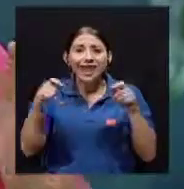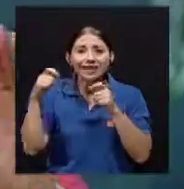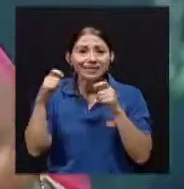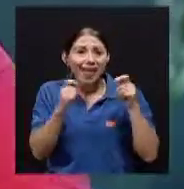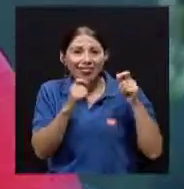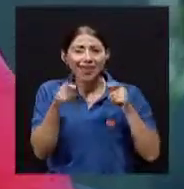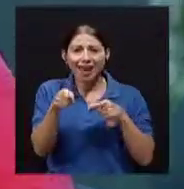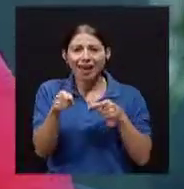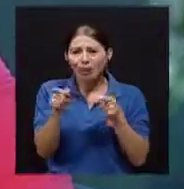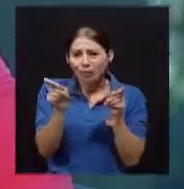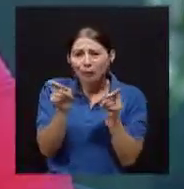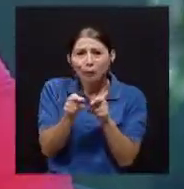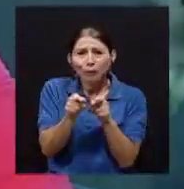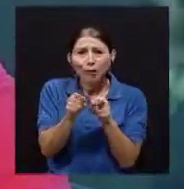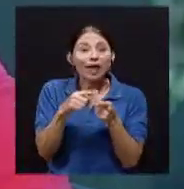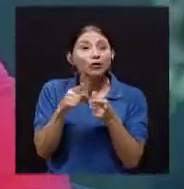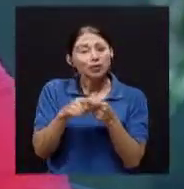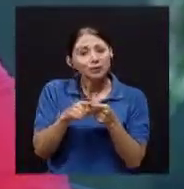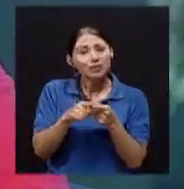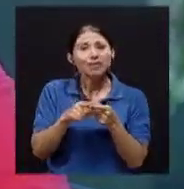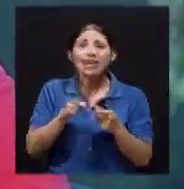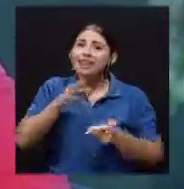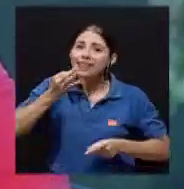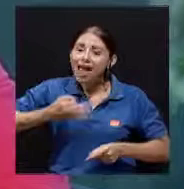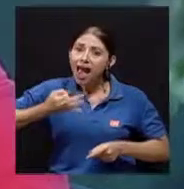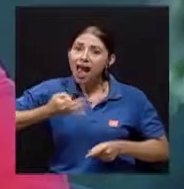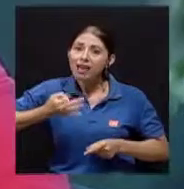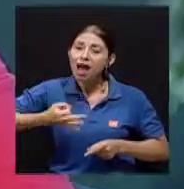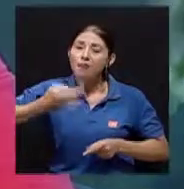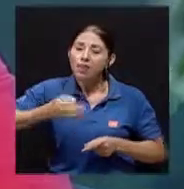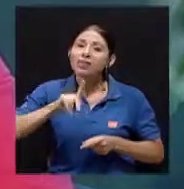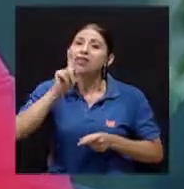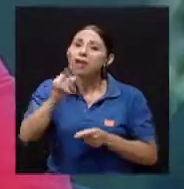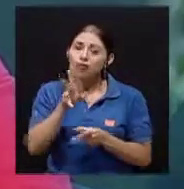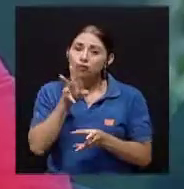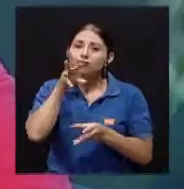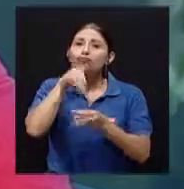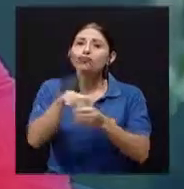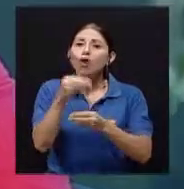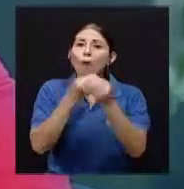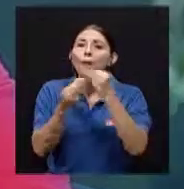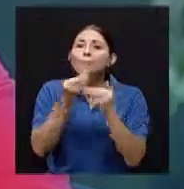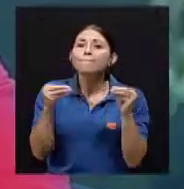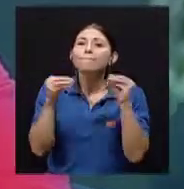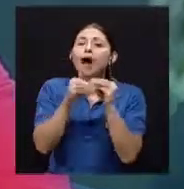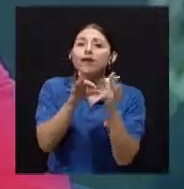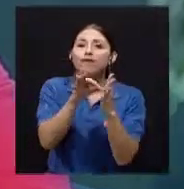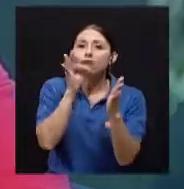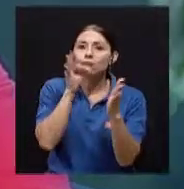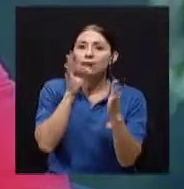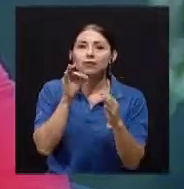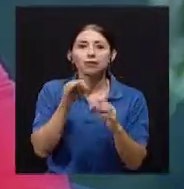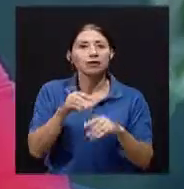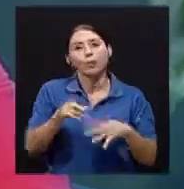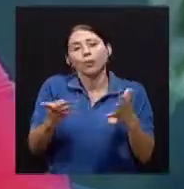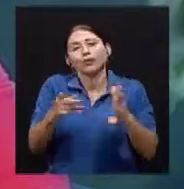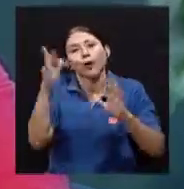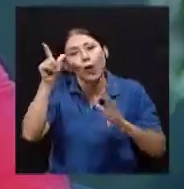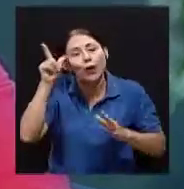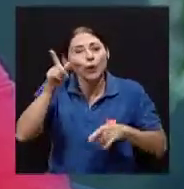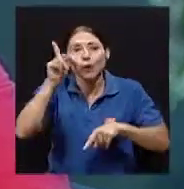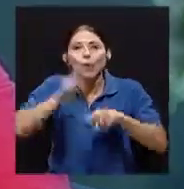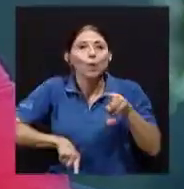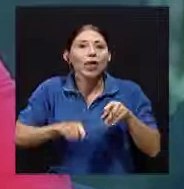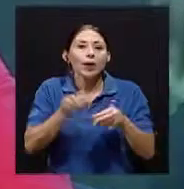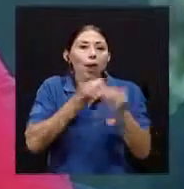sandía, ¿verdad? Entonces, en realidad, el incorporar en la dieta diariamente más frutas, no es que pueden ser libres, no me puedo comer tres sandías y